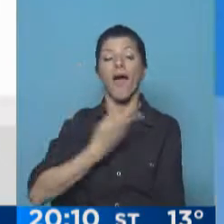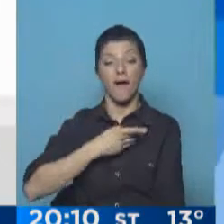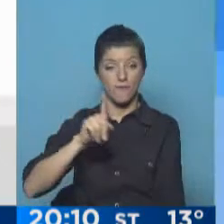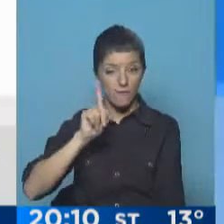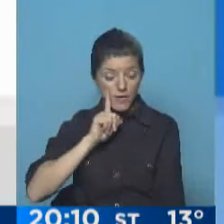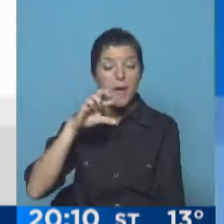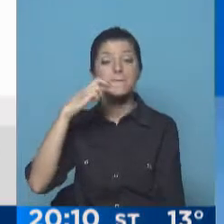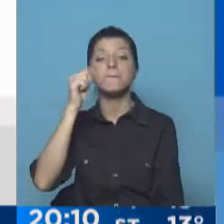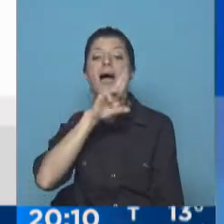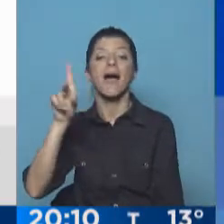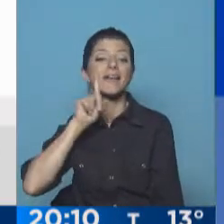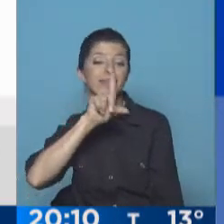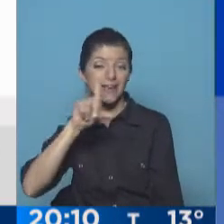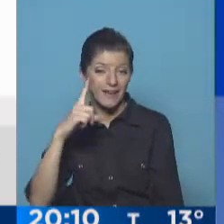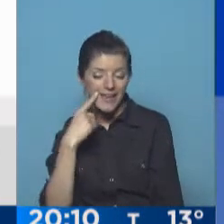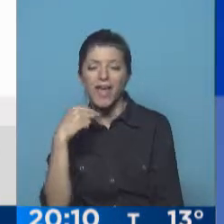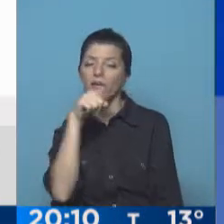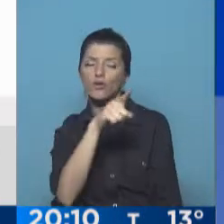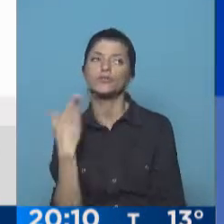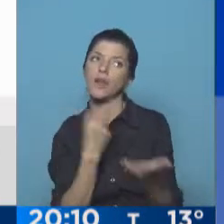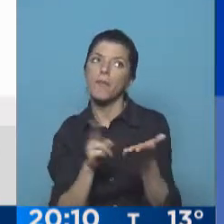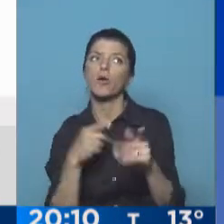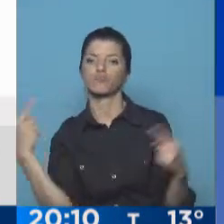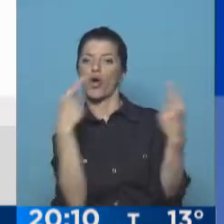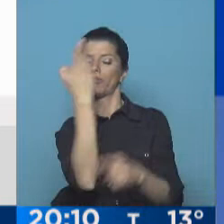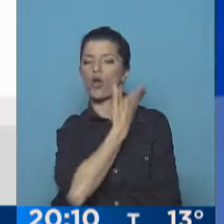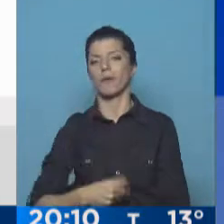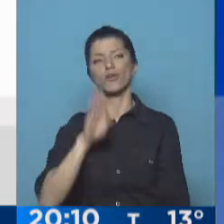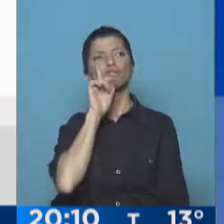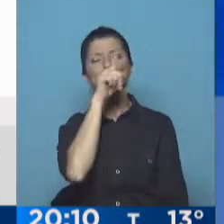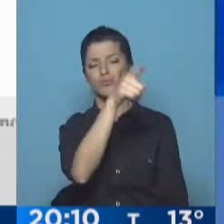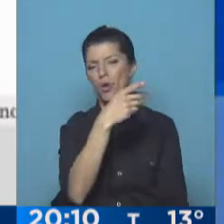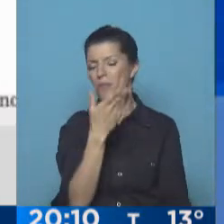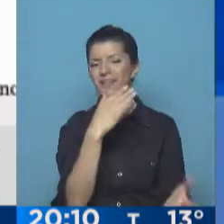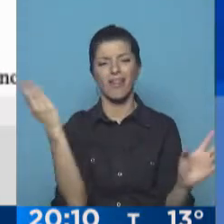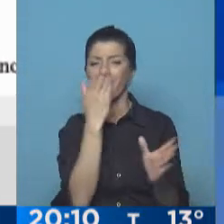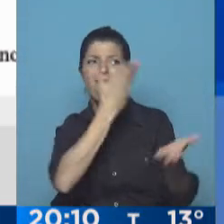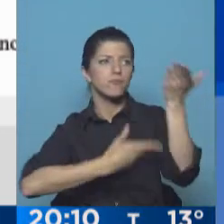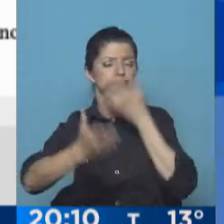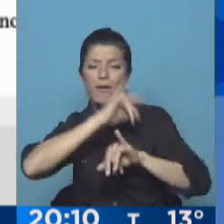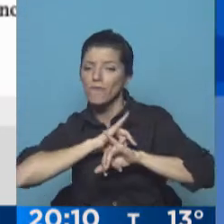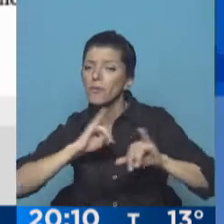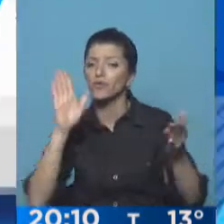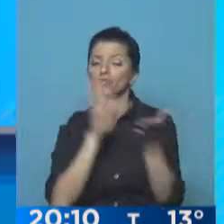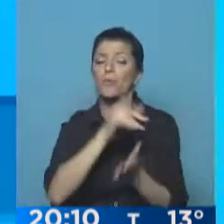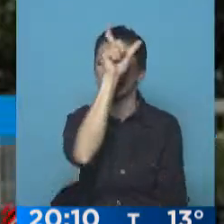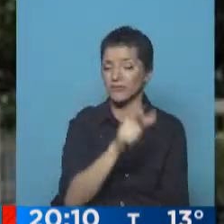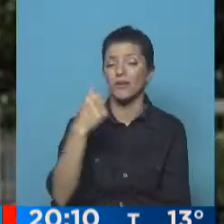Parrilli, volvió a apuntar contra el gobierno norteamericano por su reticencia a brindar información sobre este